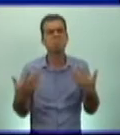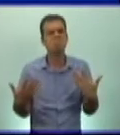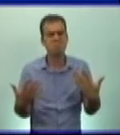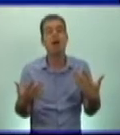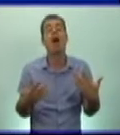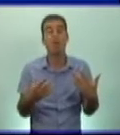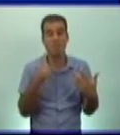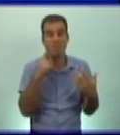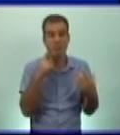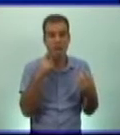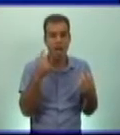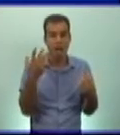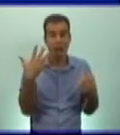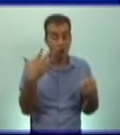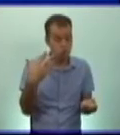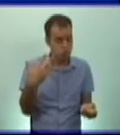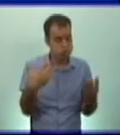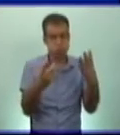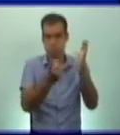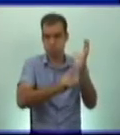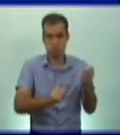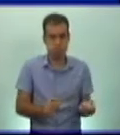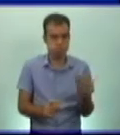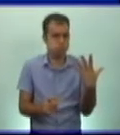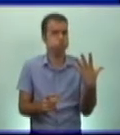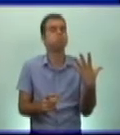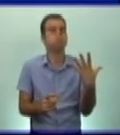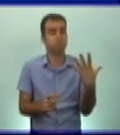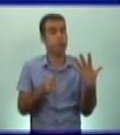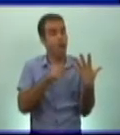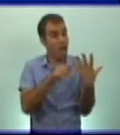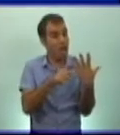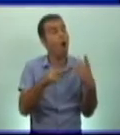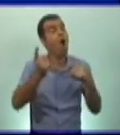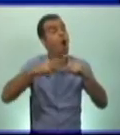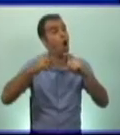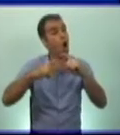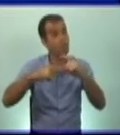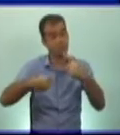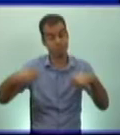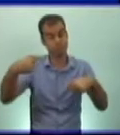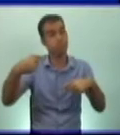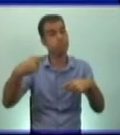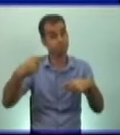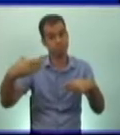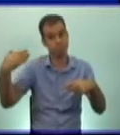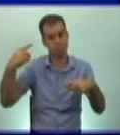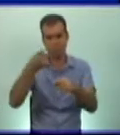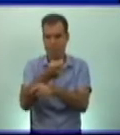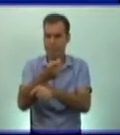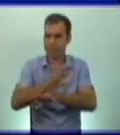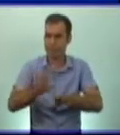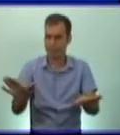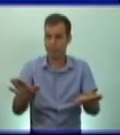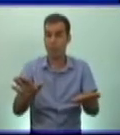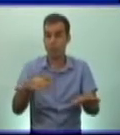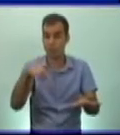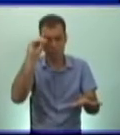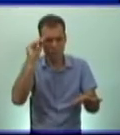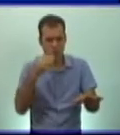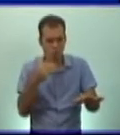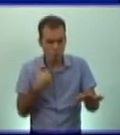conocemos, es importante retomar, porque es uno de los contenidos fundamentales del grado, es decir, que ustedes sepan clasificar las